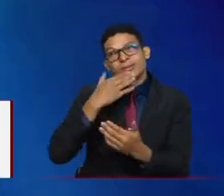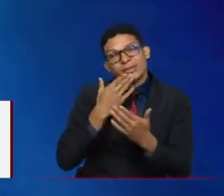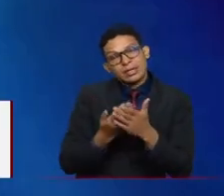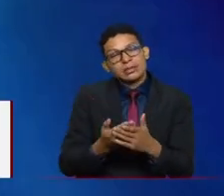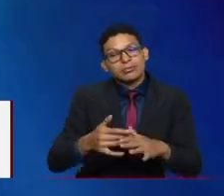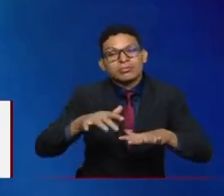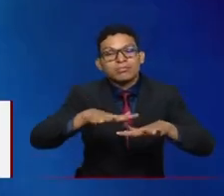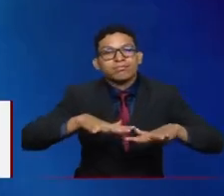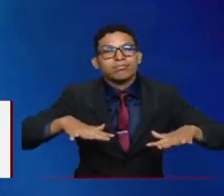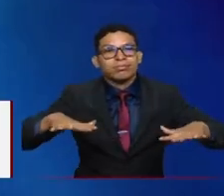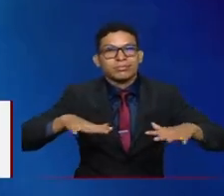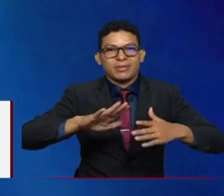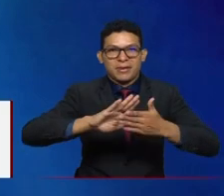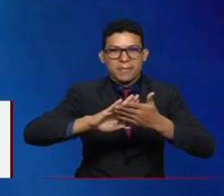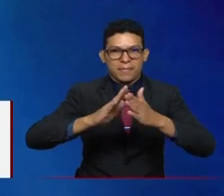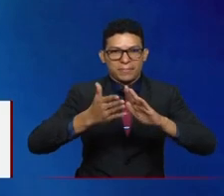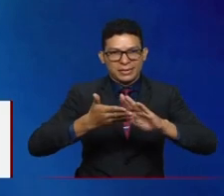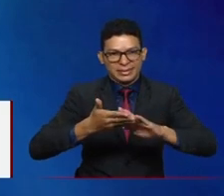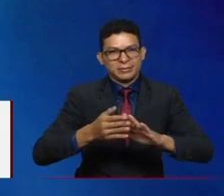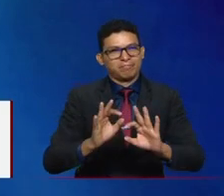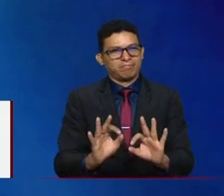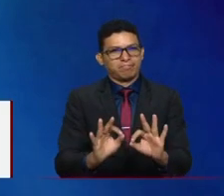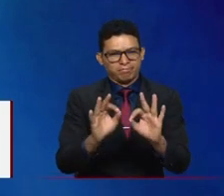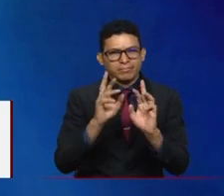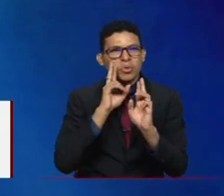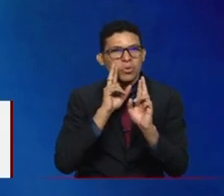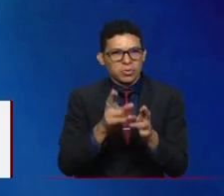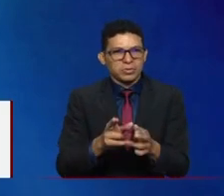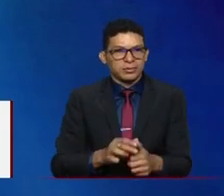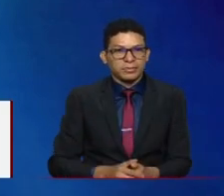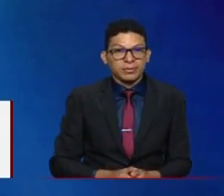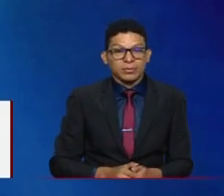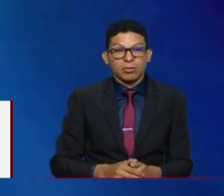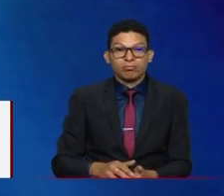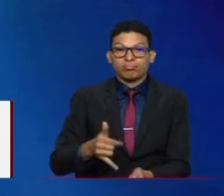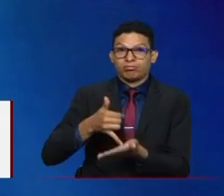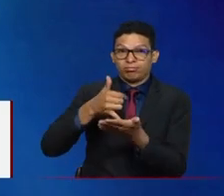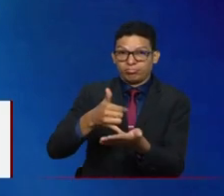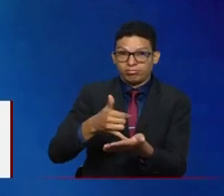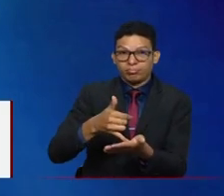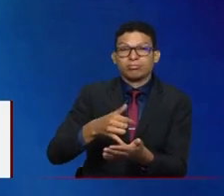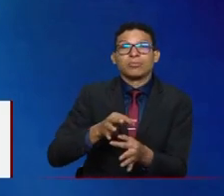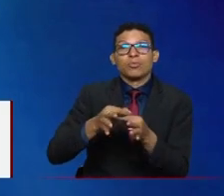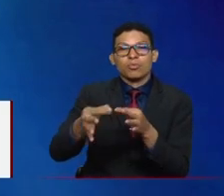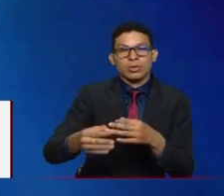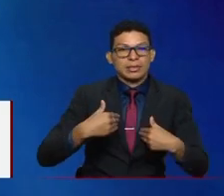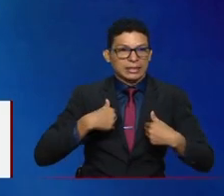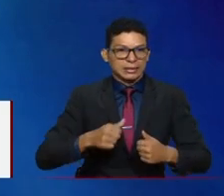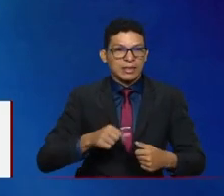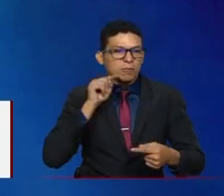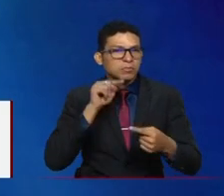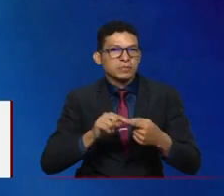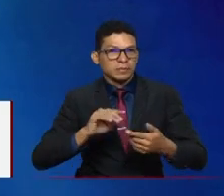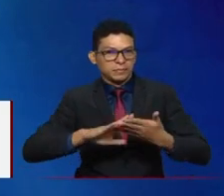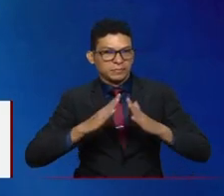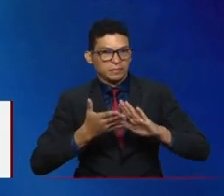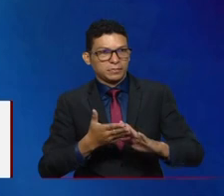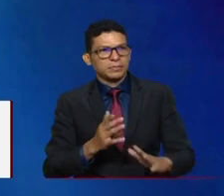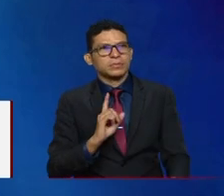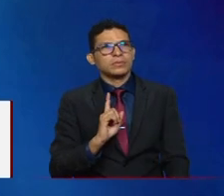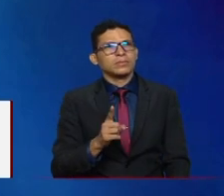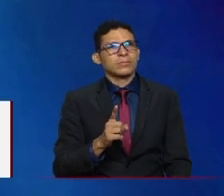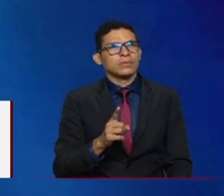es un territorio pero de paz es muy reconocido también ha ganado premi municipio saludable por la paz eh